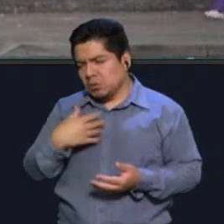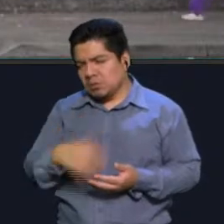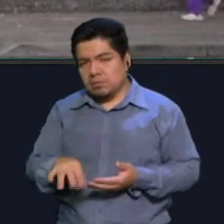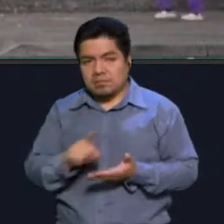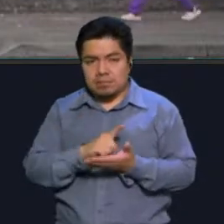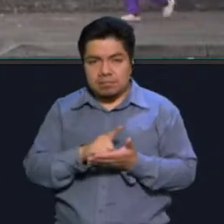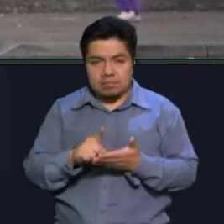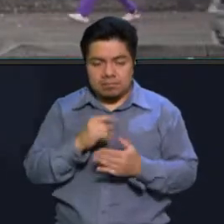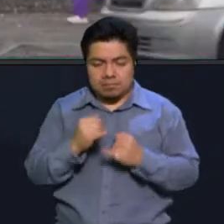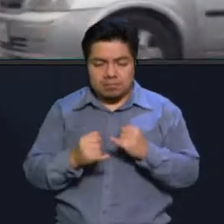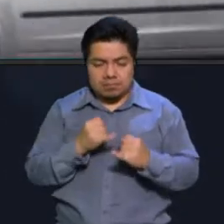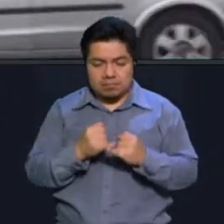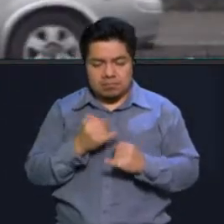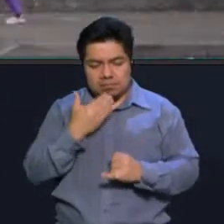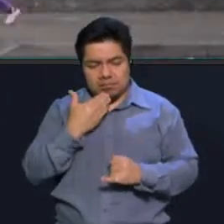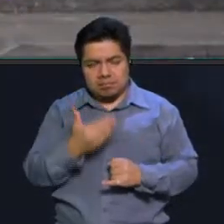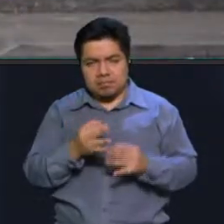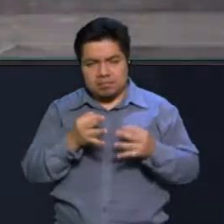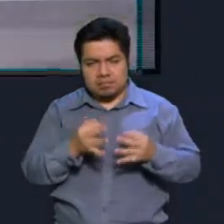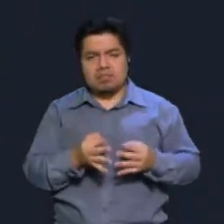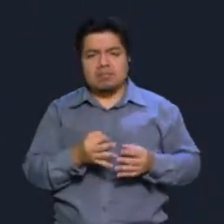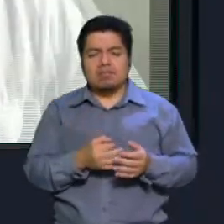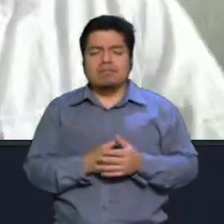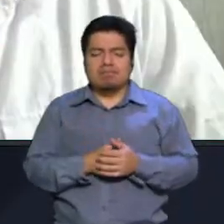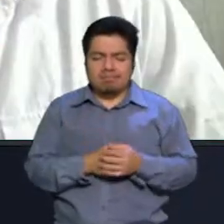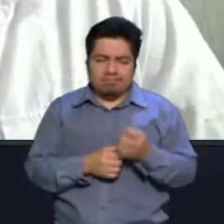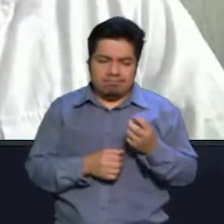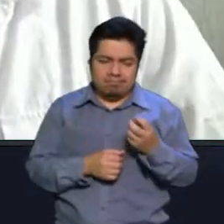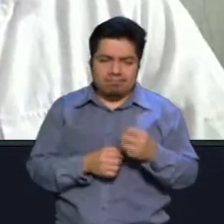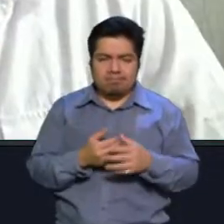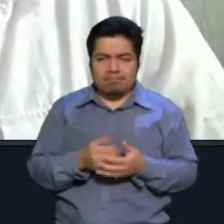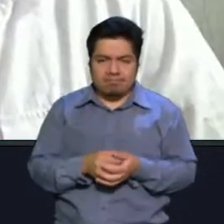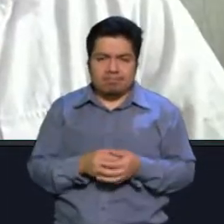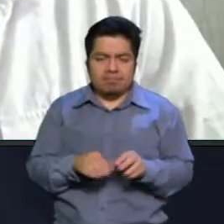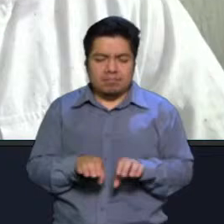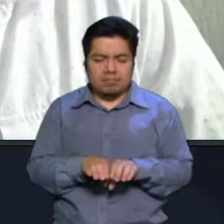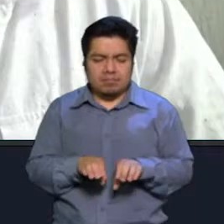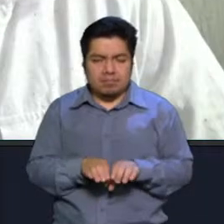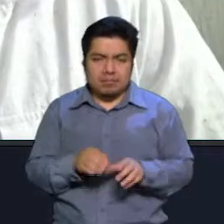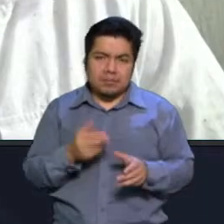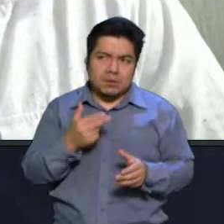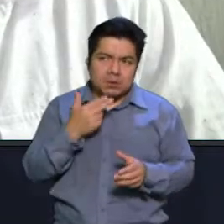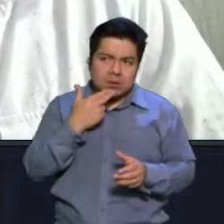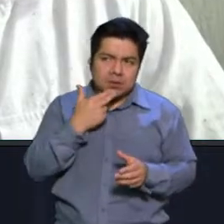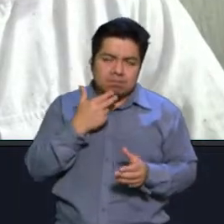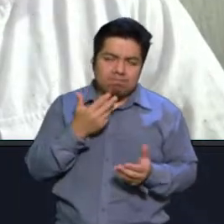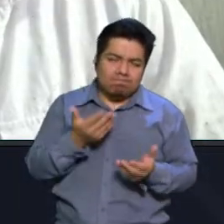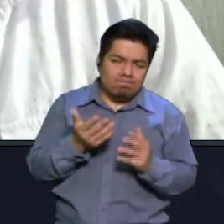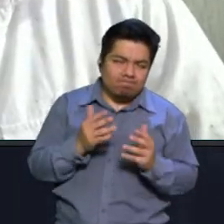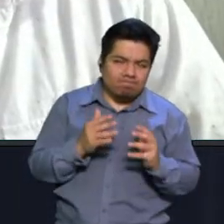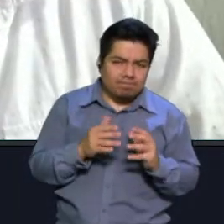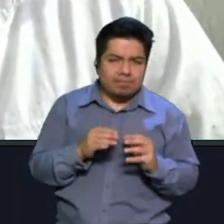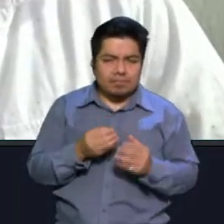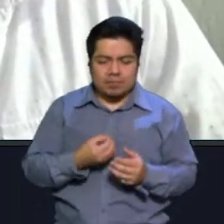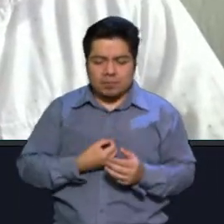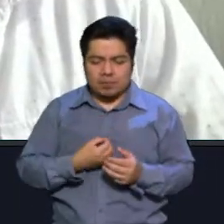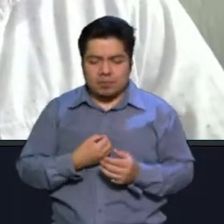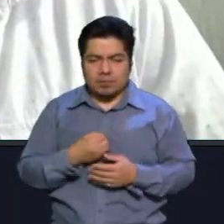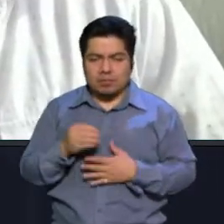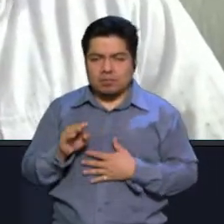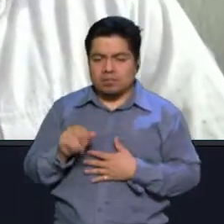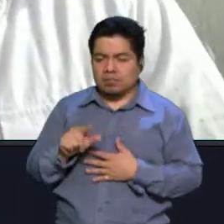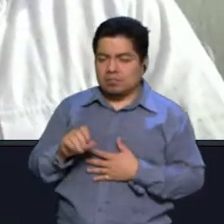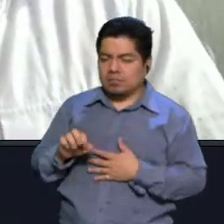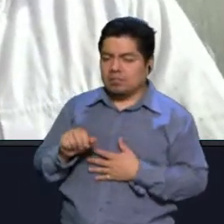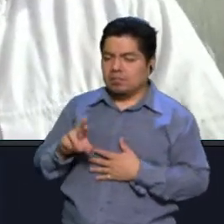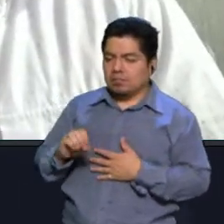derecho internacional público, querido Braulio. Es un muy buen apunte que nos hace sobre el uso, o más bien, sí, dar la medalla Belisario Domínguez como